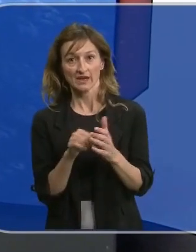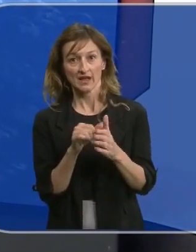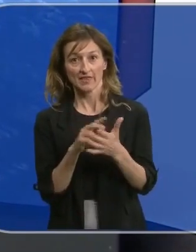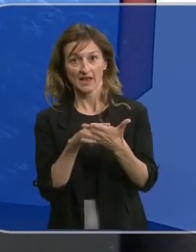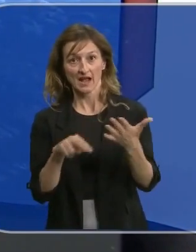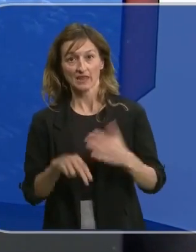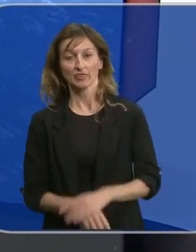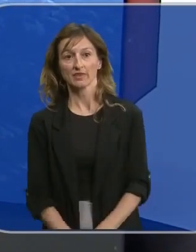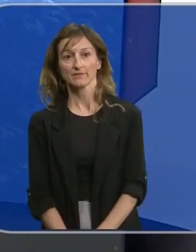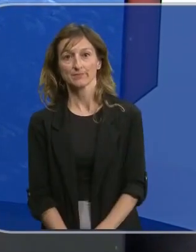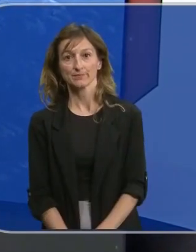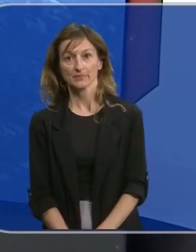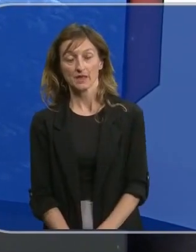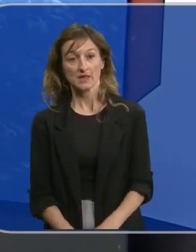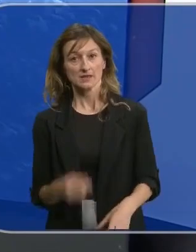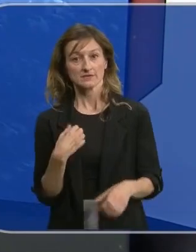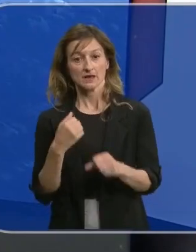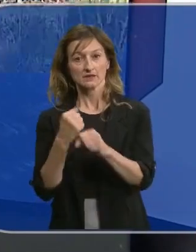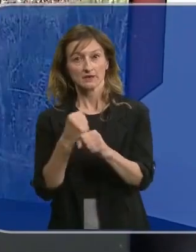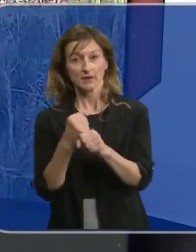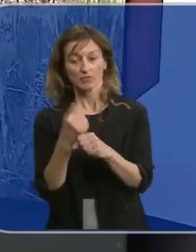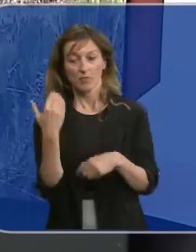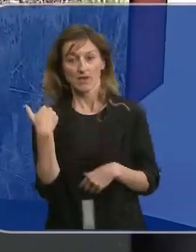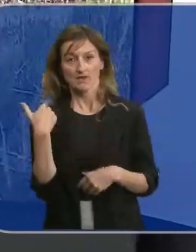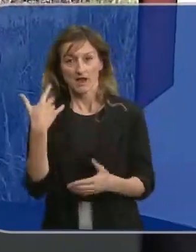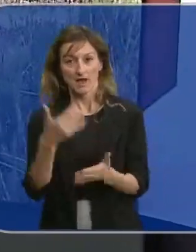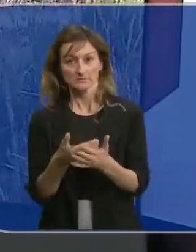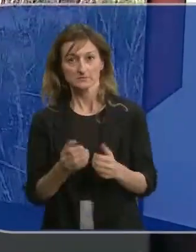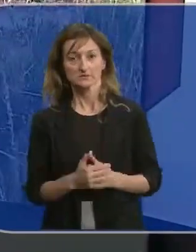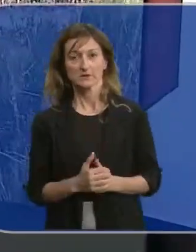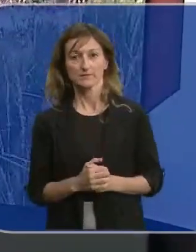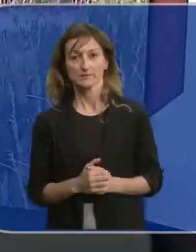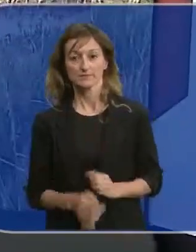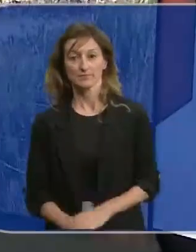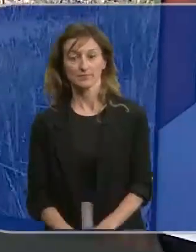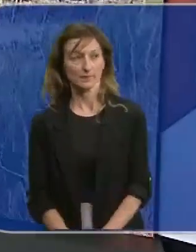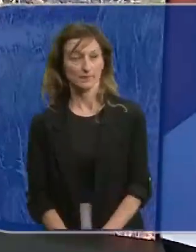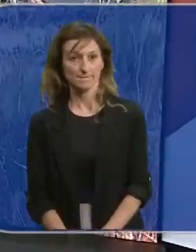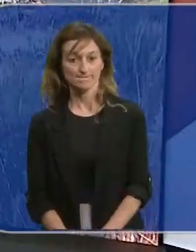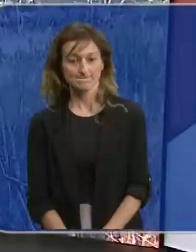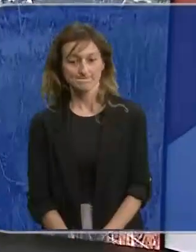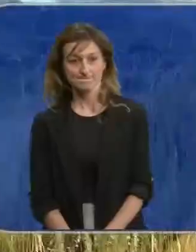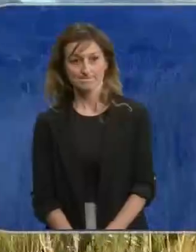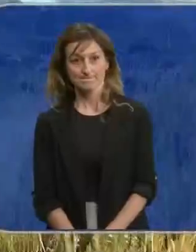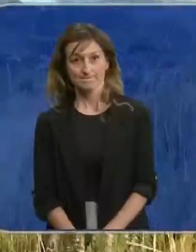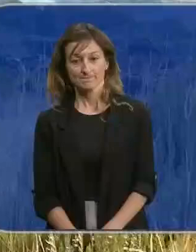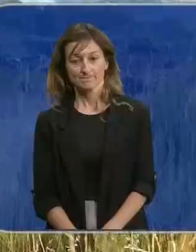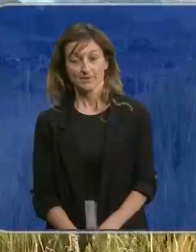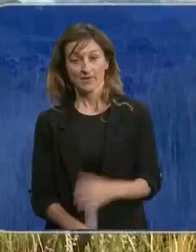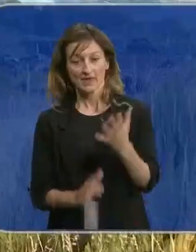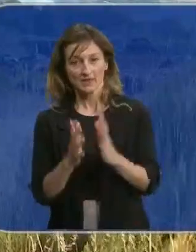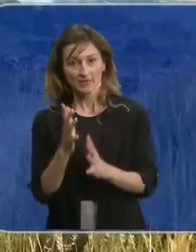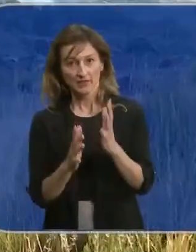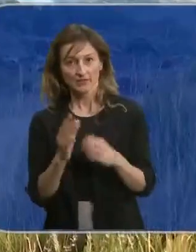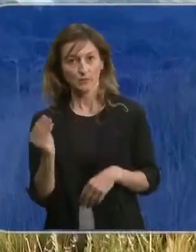con Galicia el operativo de extinción lleva trabajando desde el día de ayer Pablo carretero la evolución del incendio Es